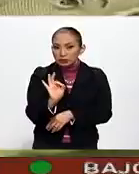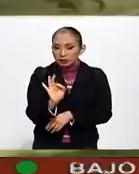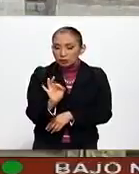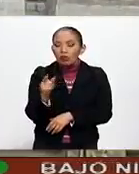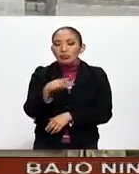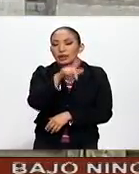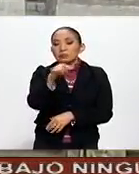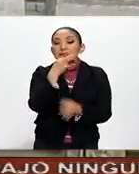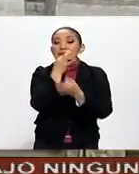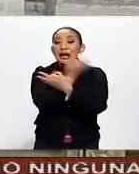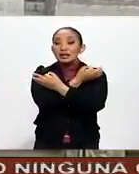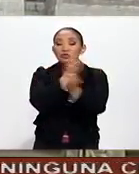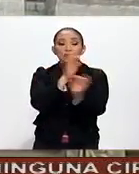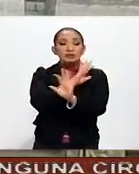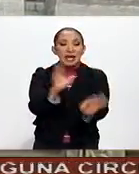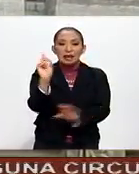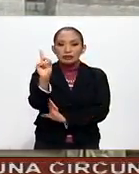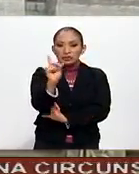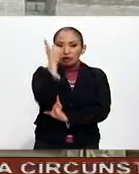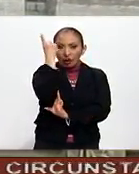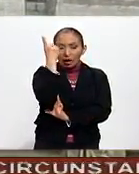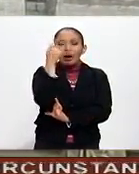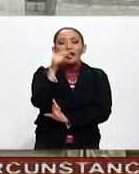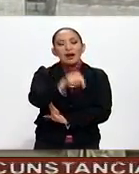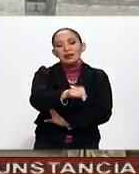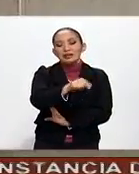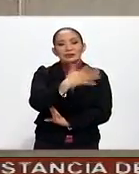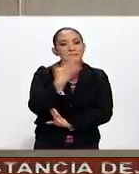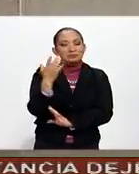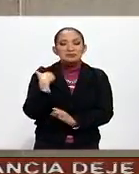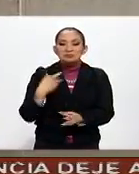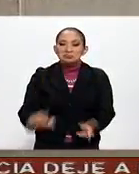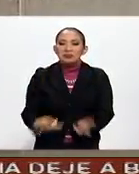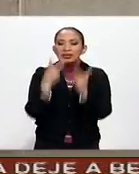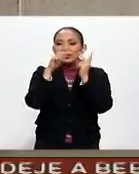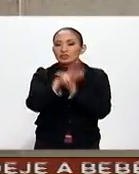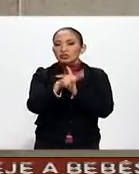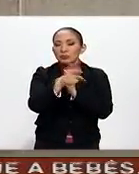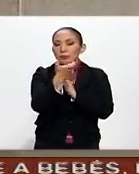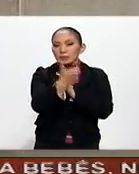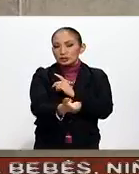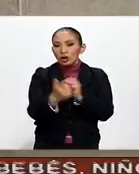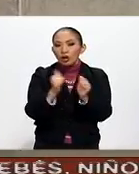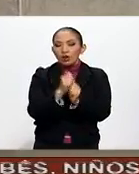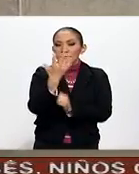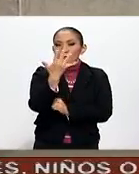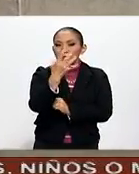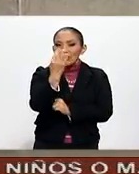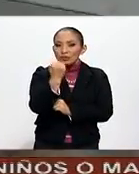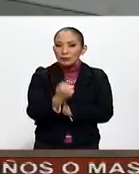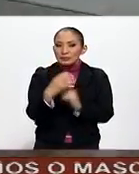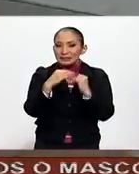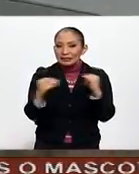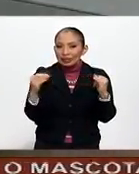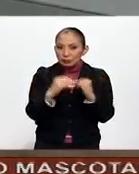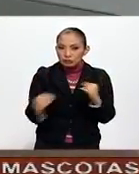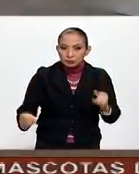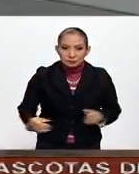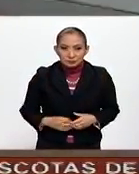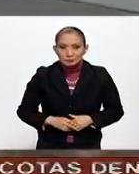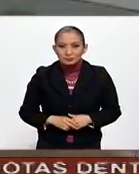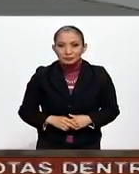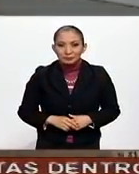0.50%. Luego del anuncio, el dólar cerró la jornada en 18 pesos con 59